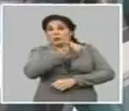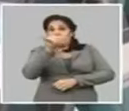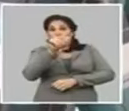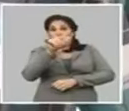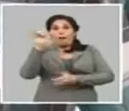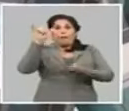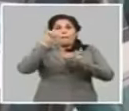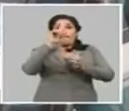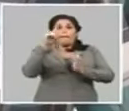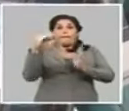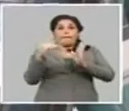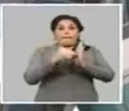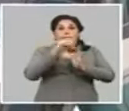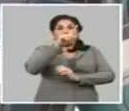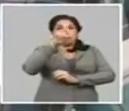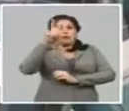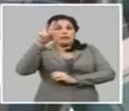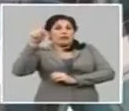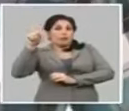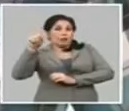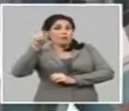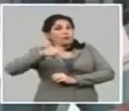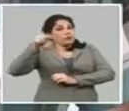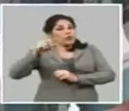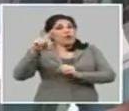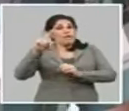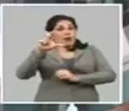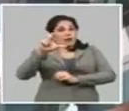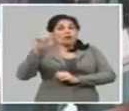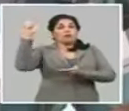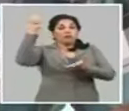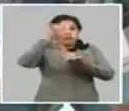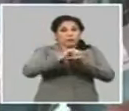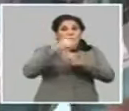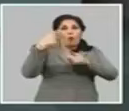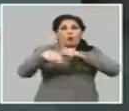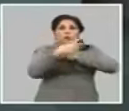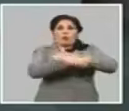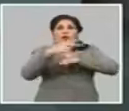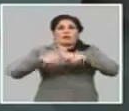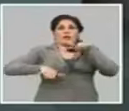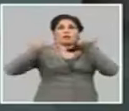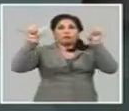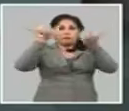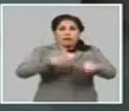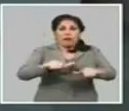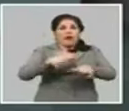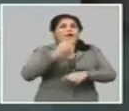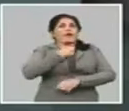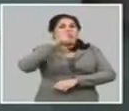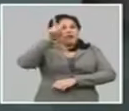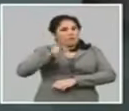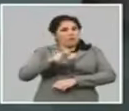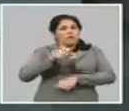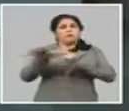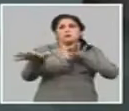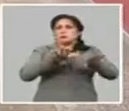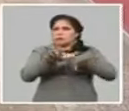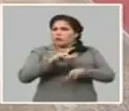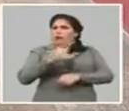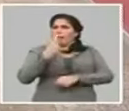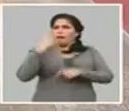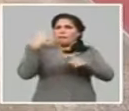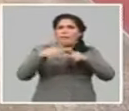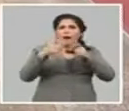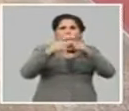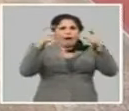entrado 2.161 villaclareño que han sido viajeros han estado en otros países estamos haciendo una evaluación y tenemos condiciones para ir